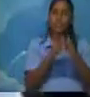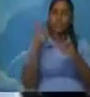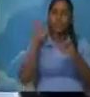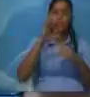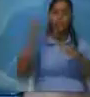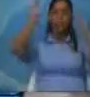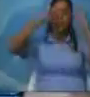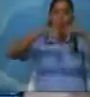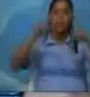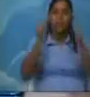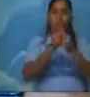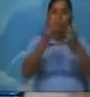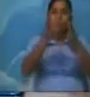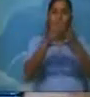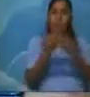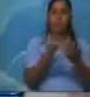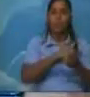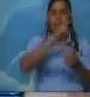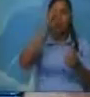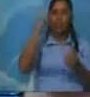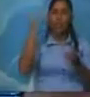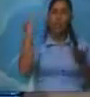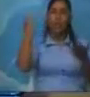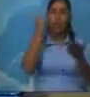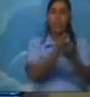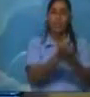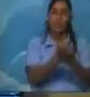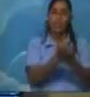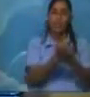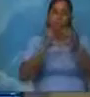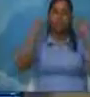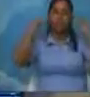estás de acuerdo con la palabra de Dios